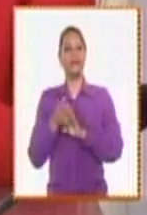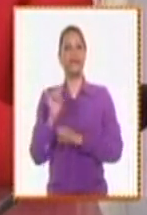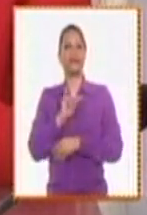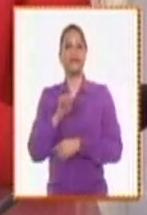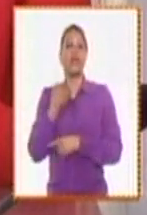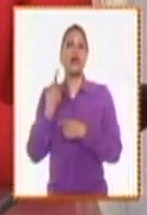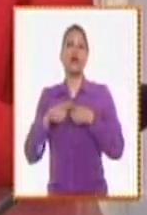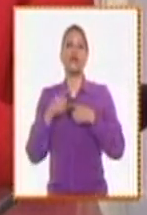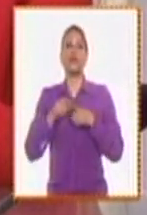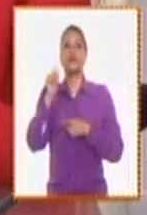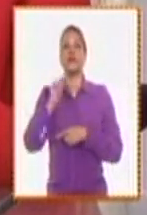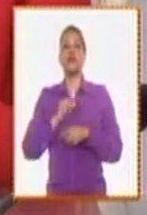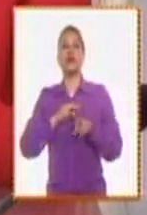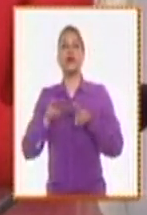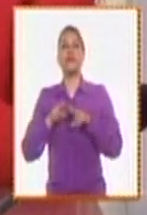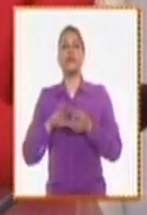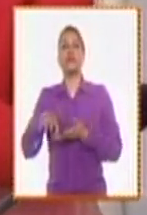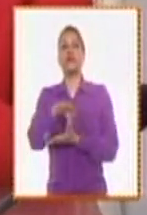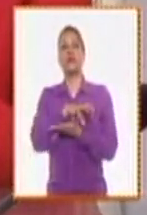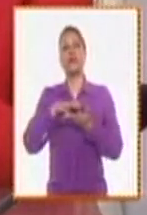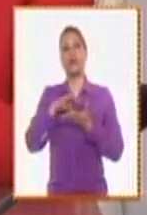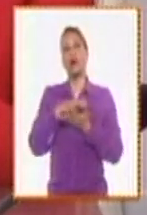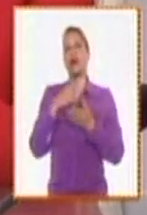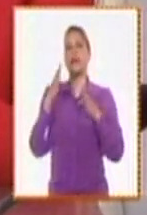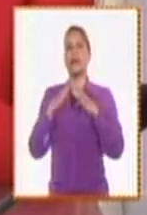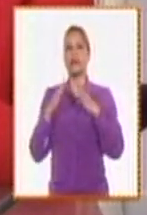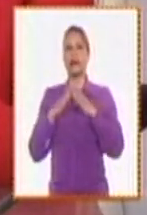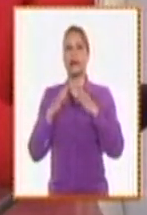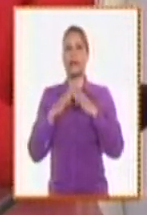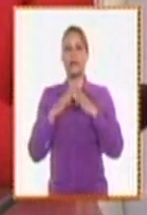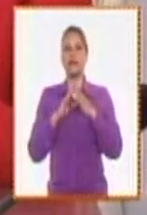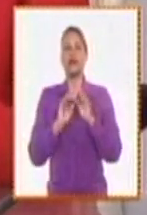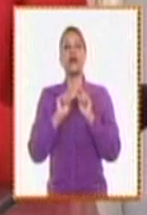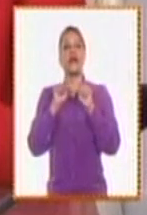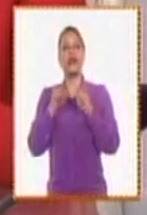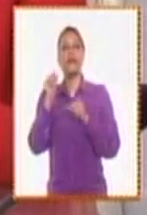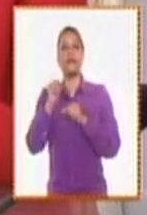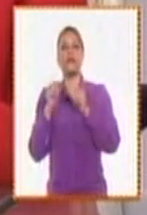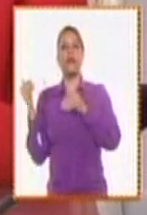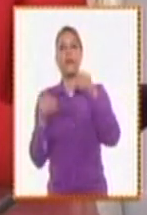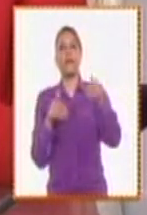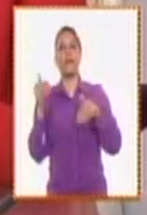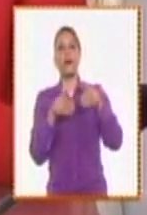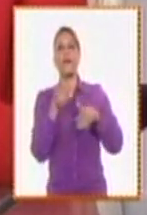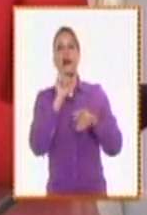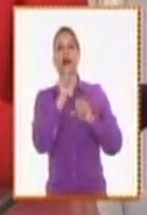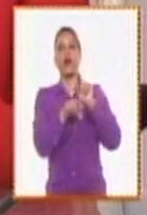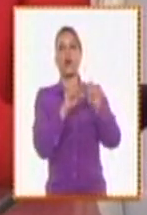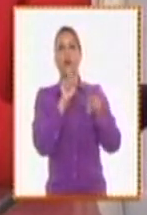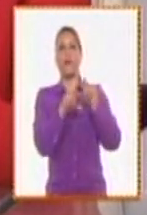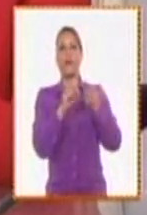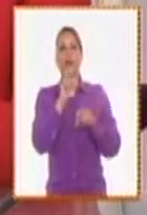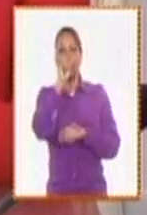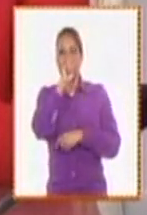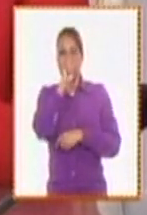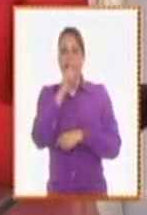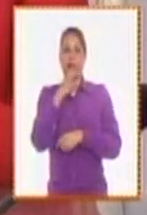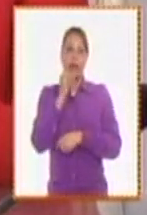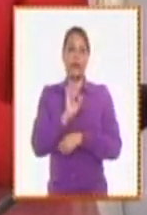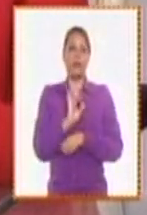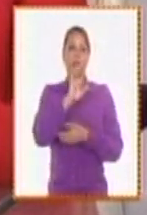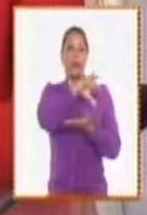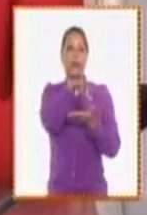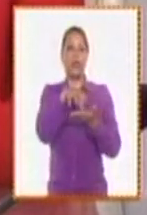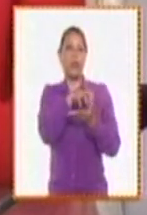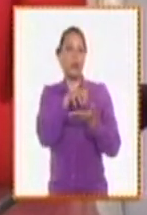quienes administren locales o viviendas donde acudan a las personas a ingerir este tipo, de